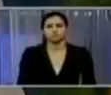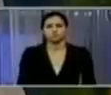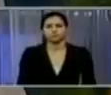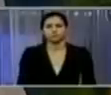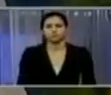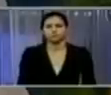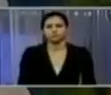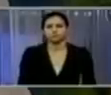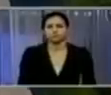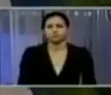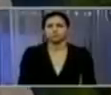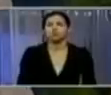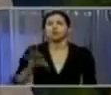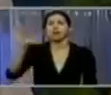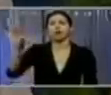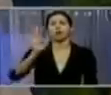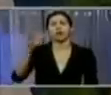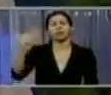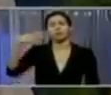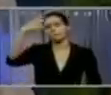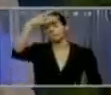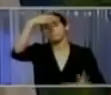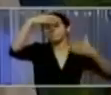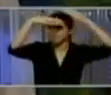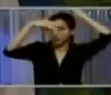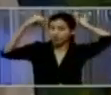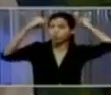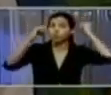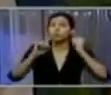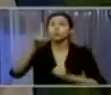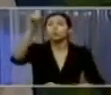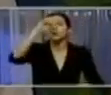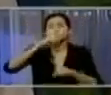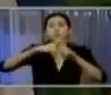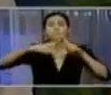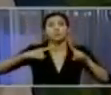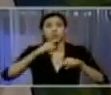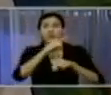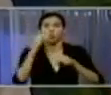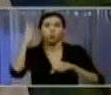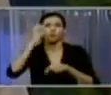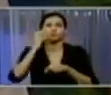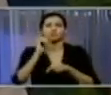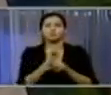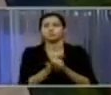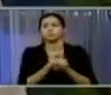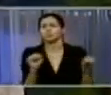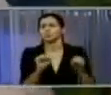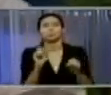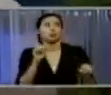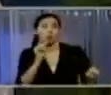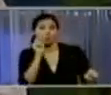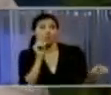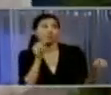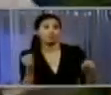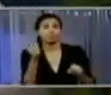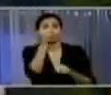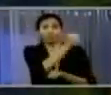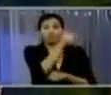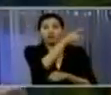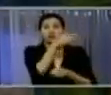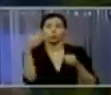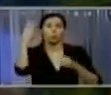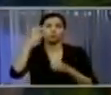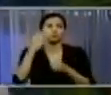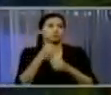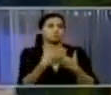designé como embajador. Estuvo 1 año y medio en Washington y no fueron capaces de darle el beneplácito y